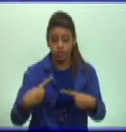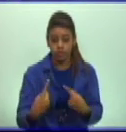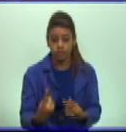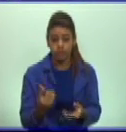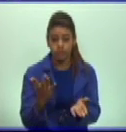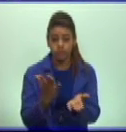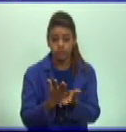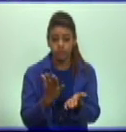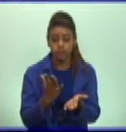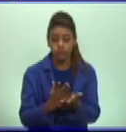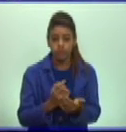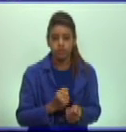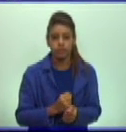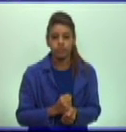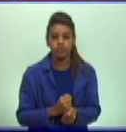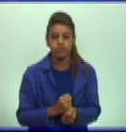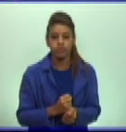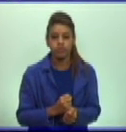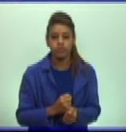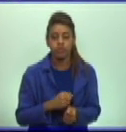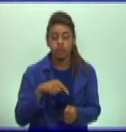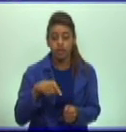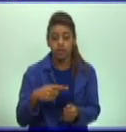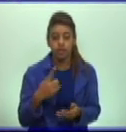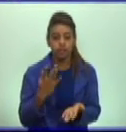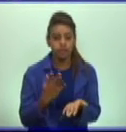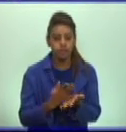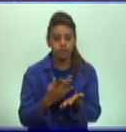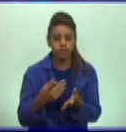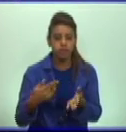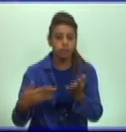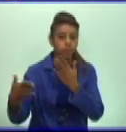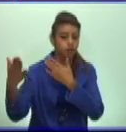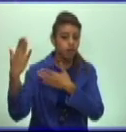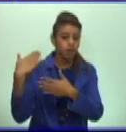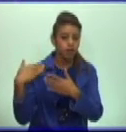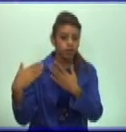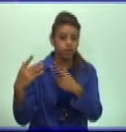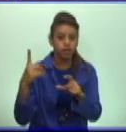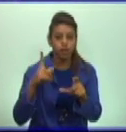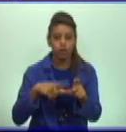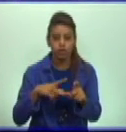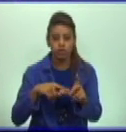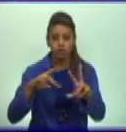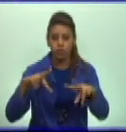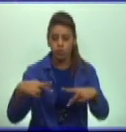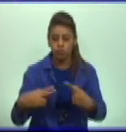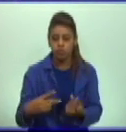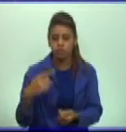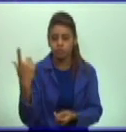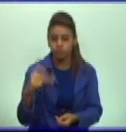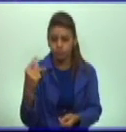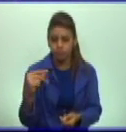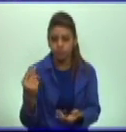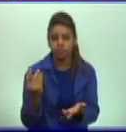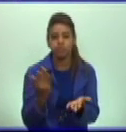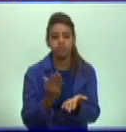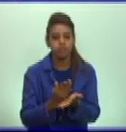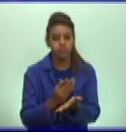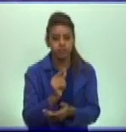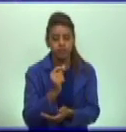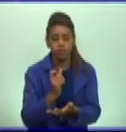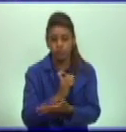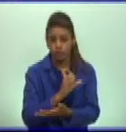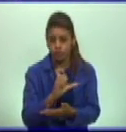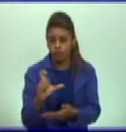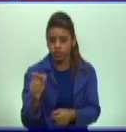las instituciones educativas, este, como los anteriores, van a ser contenidos que van a sistematizar con sus profesores. Por